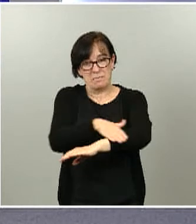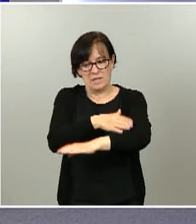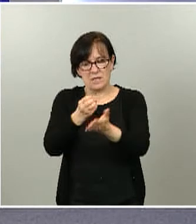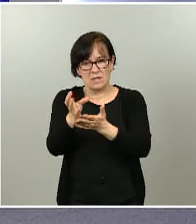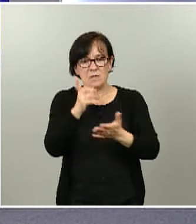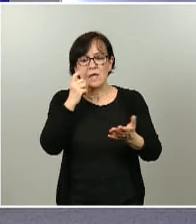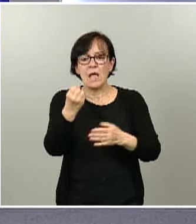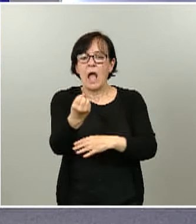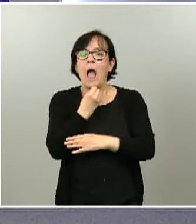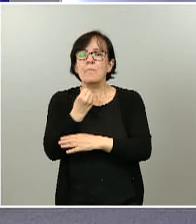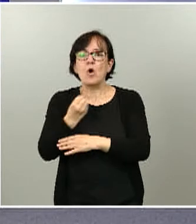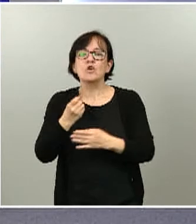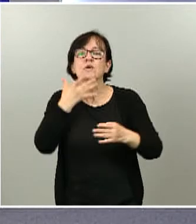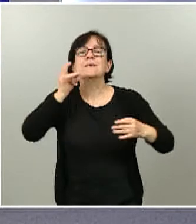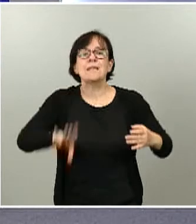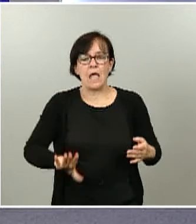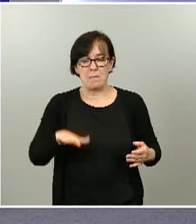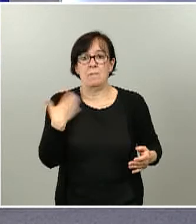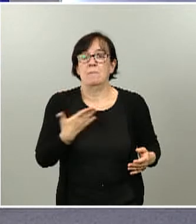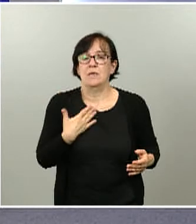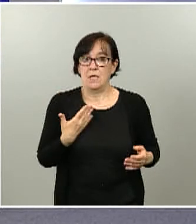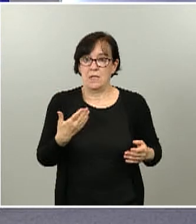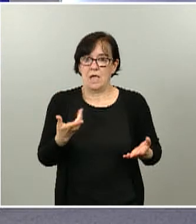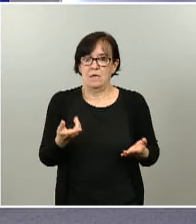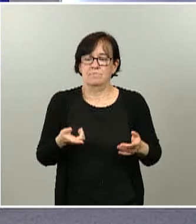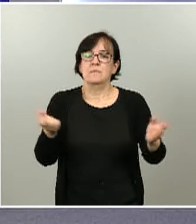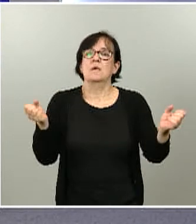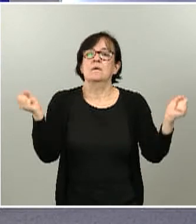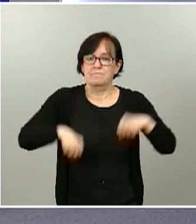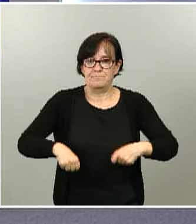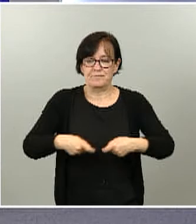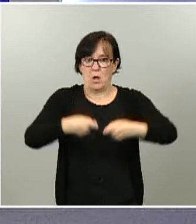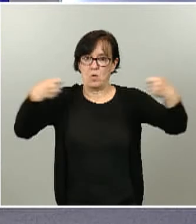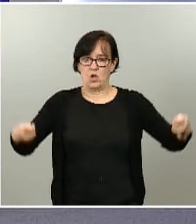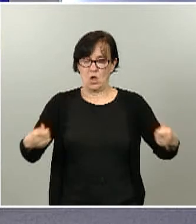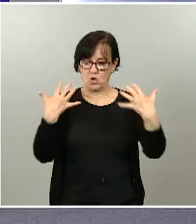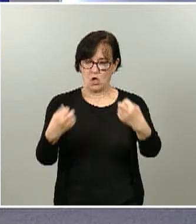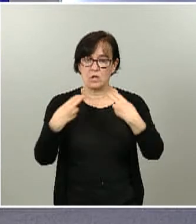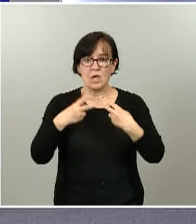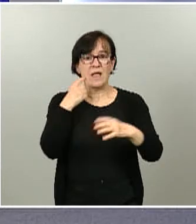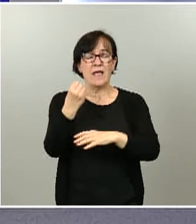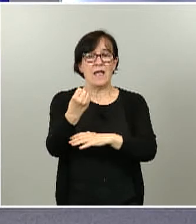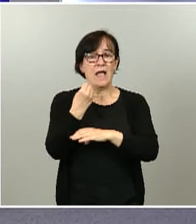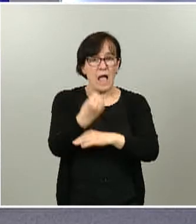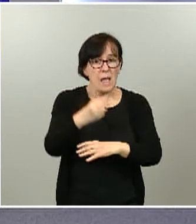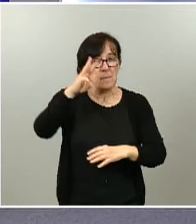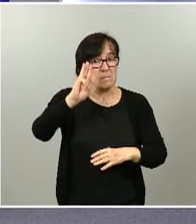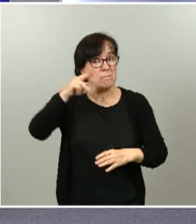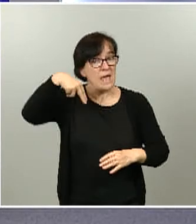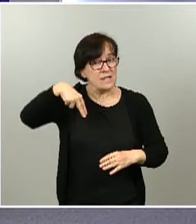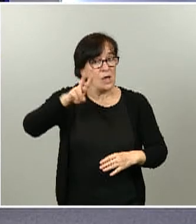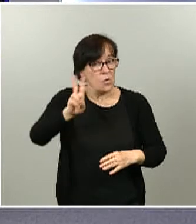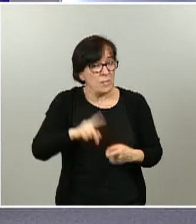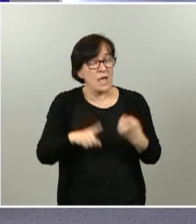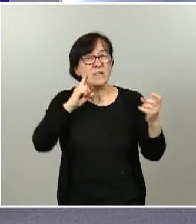cuentan para salvar mañana esta prórroga en el Congreso de los Diputados. ¿Cuentan ya con el apoyo del PNV? Y sobre el acuerdo alcanzado